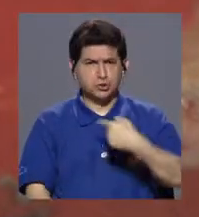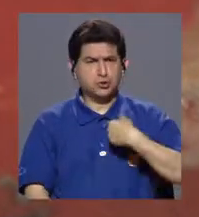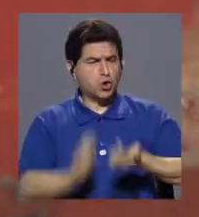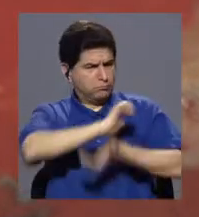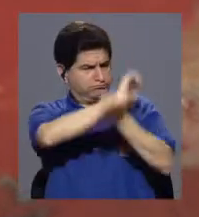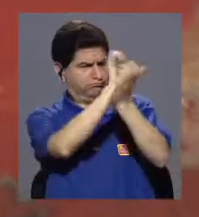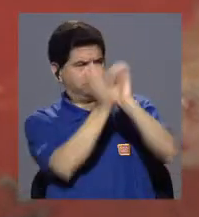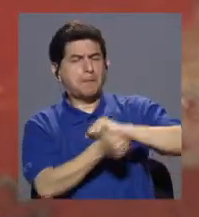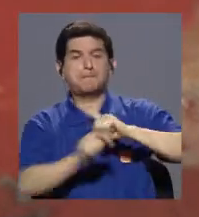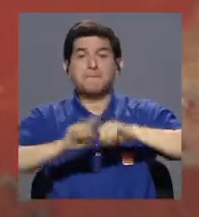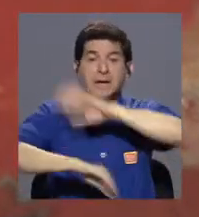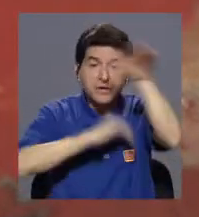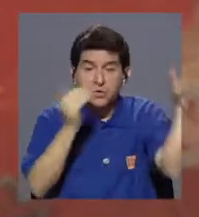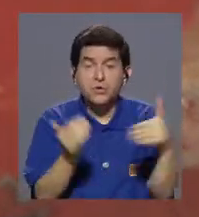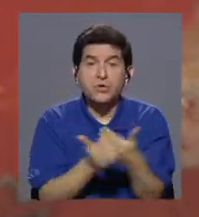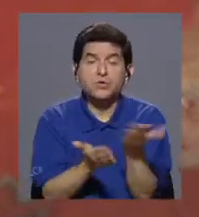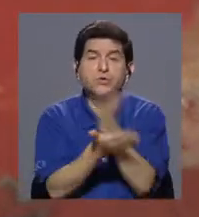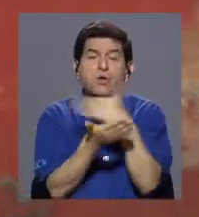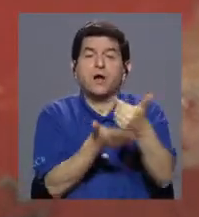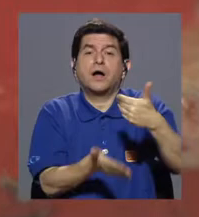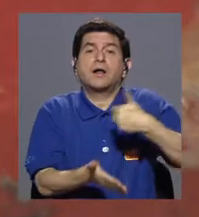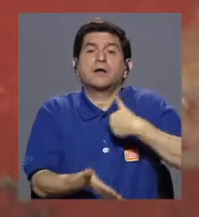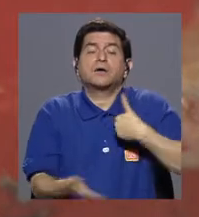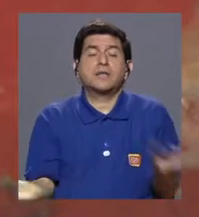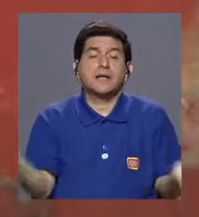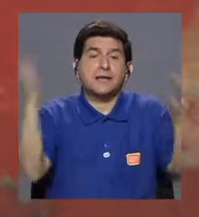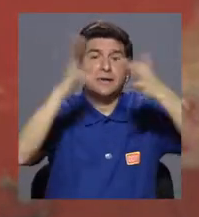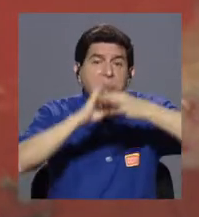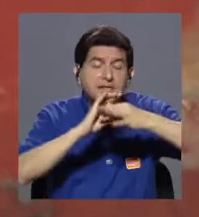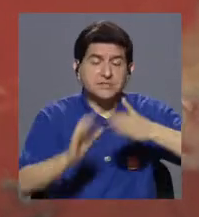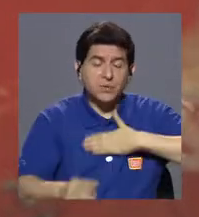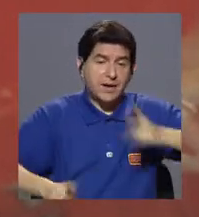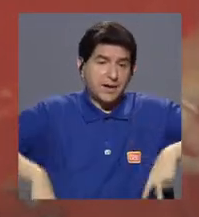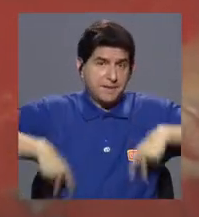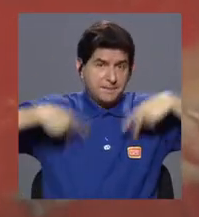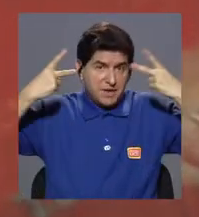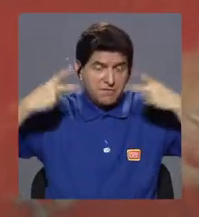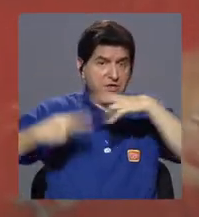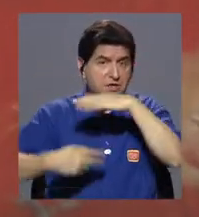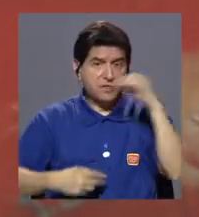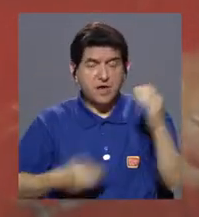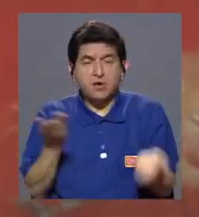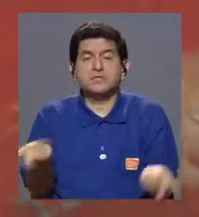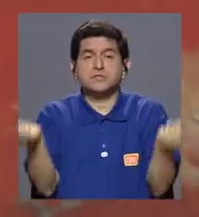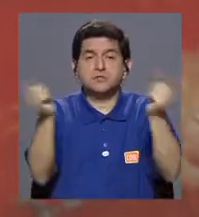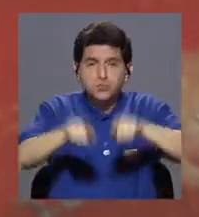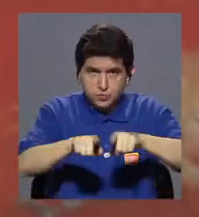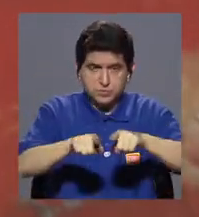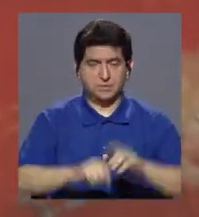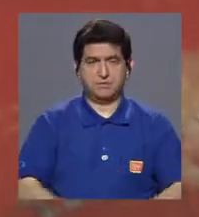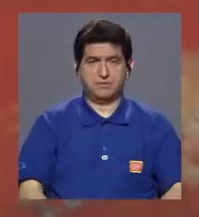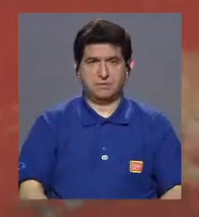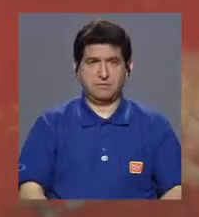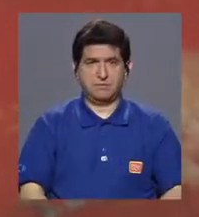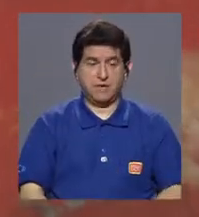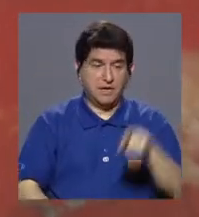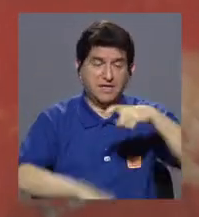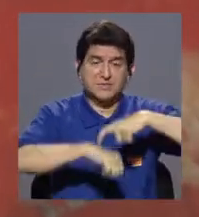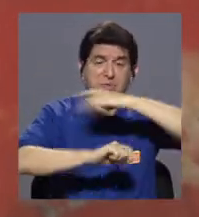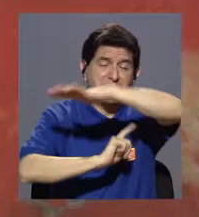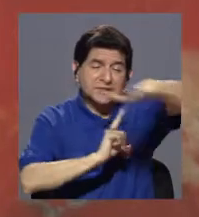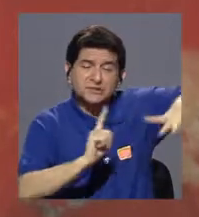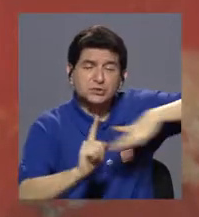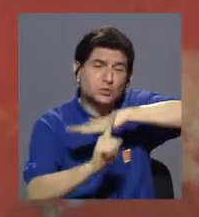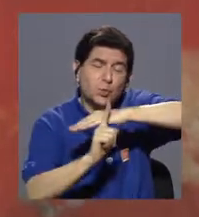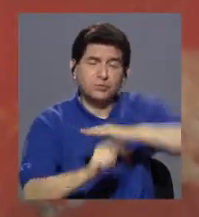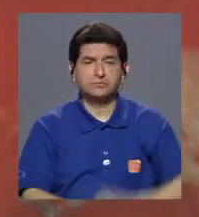fui cambiando, pero todo era algo que tenía que ver o con mi vida o lo que estaba sucediendo en el